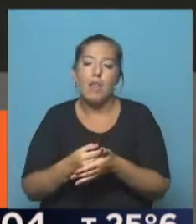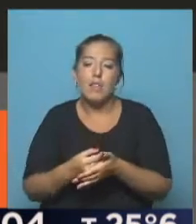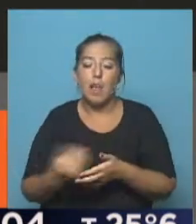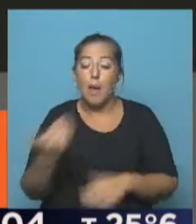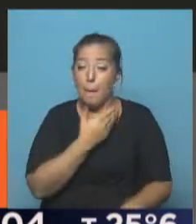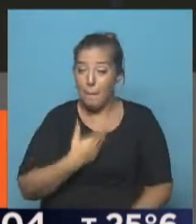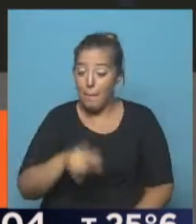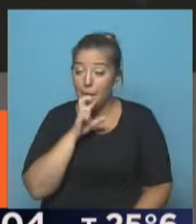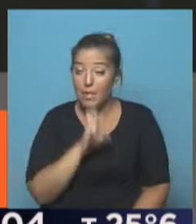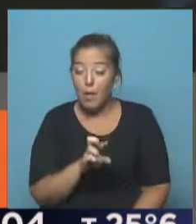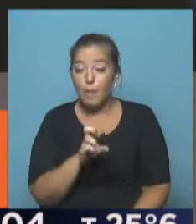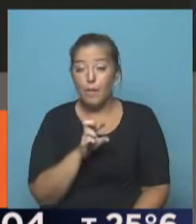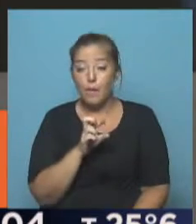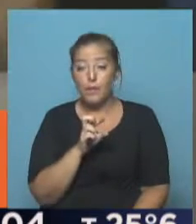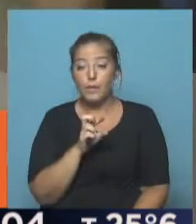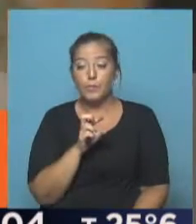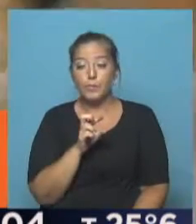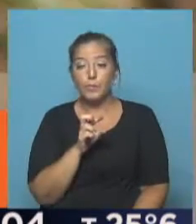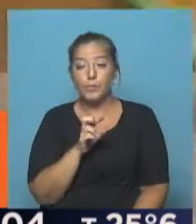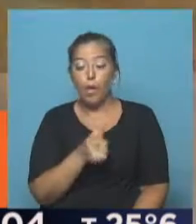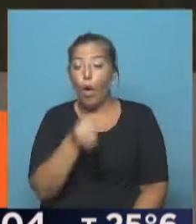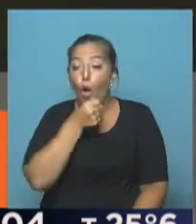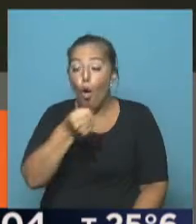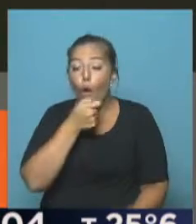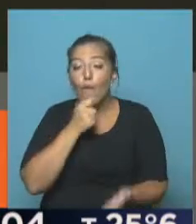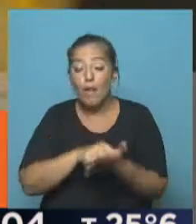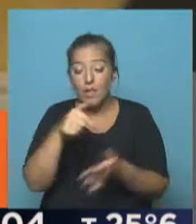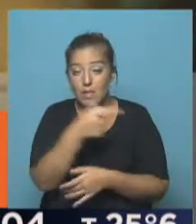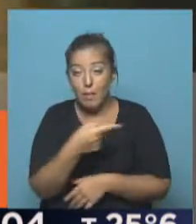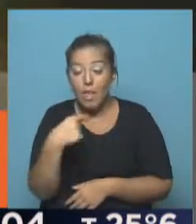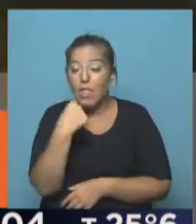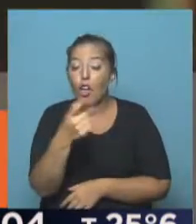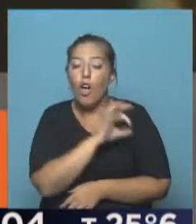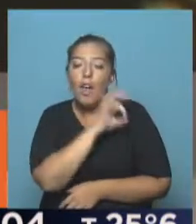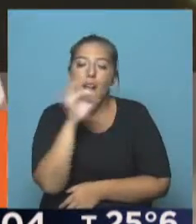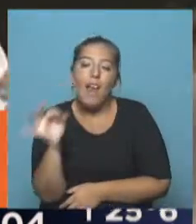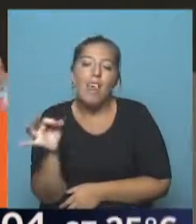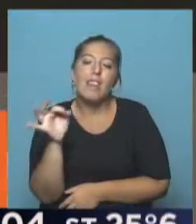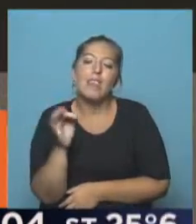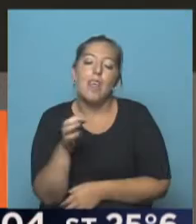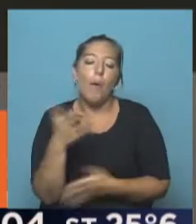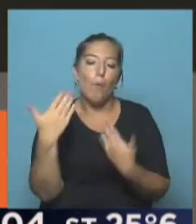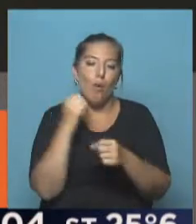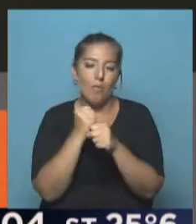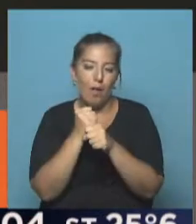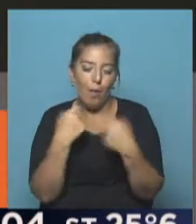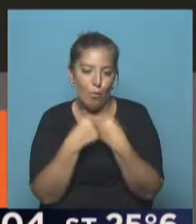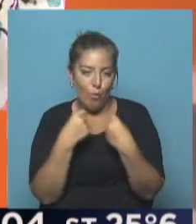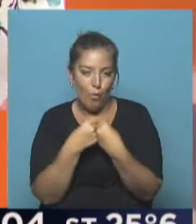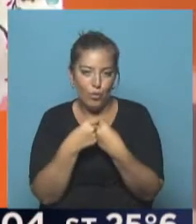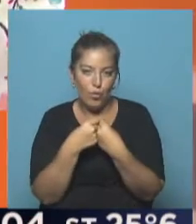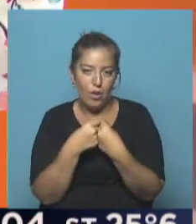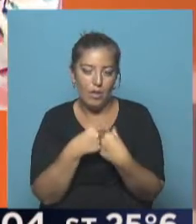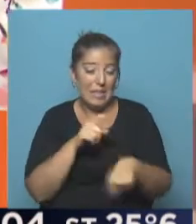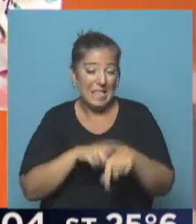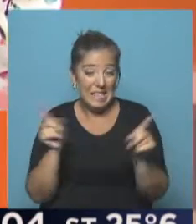su inenarrable conferencia de prensa de esta semana dijo que nadie hizo tanto en tan poco tiempo, tal vez habría que darle a la derecha y decirle sí,